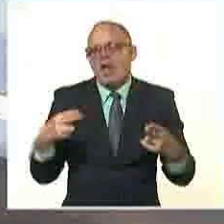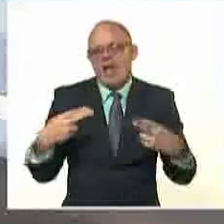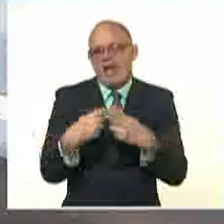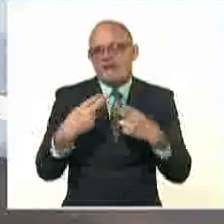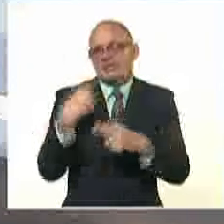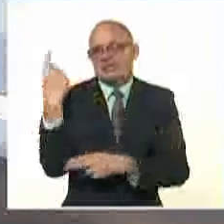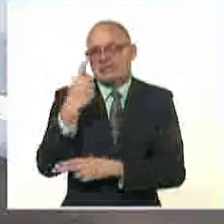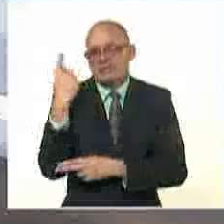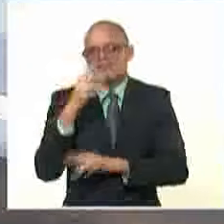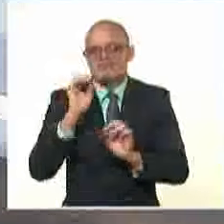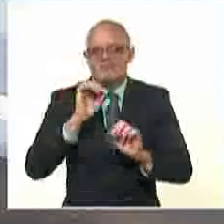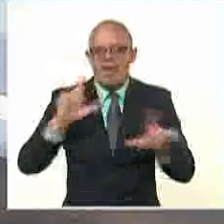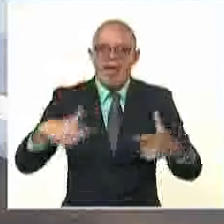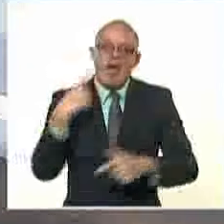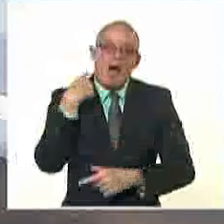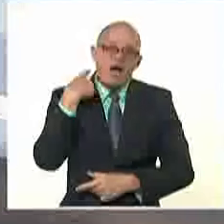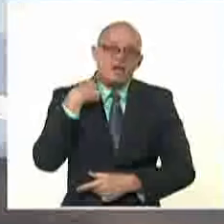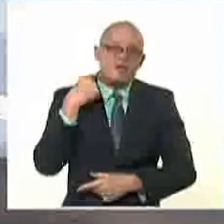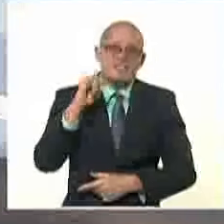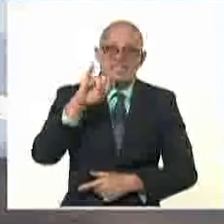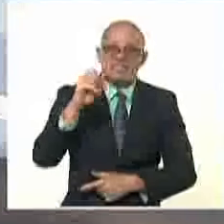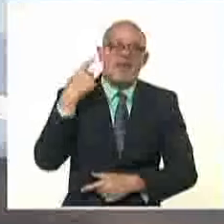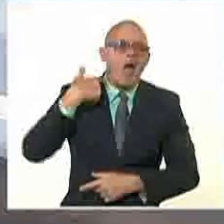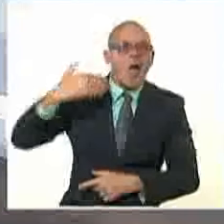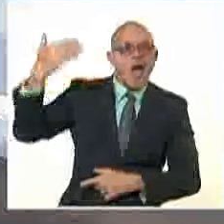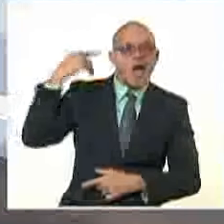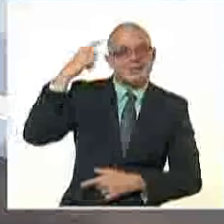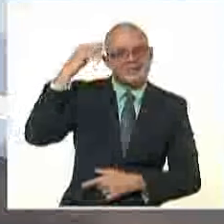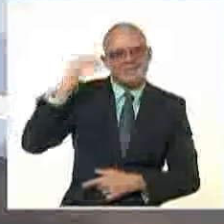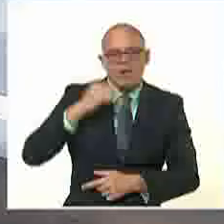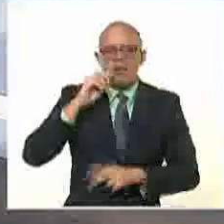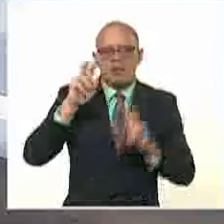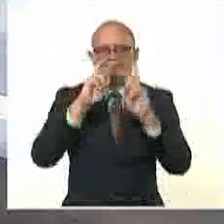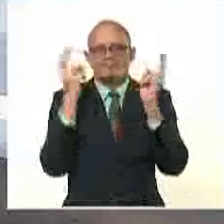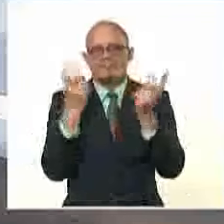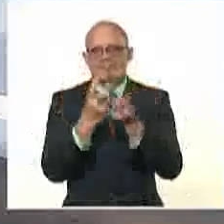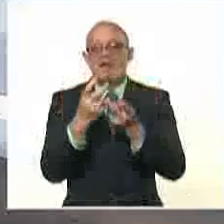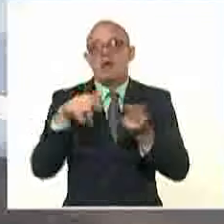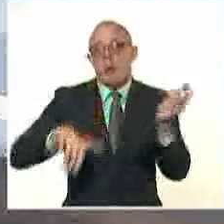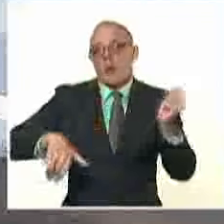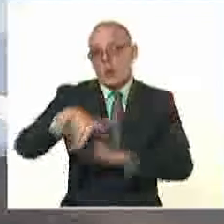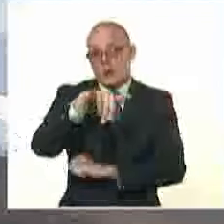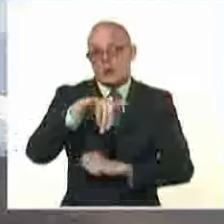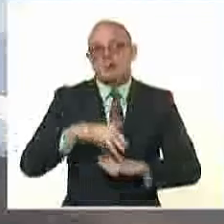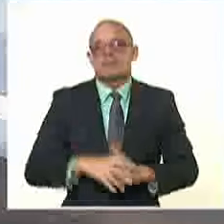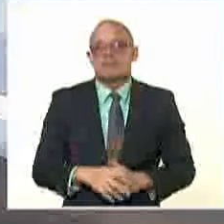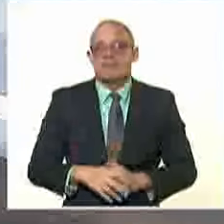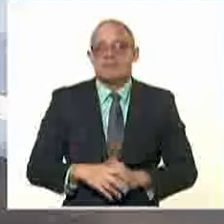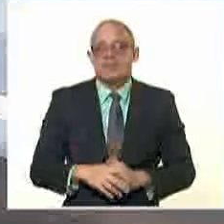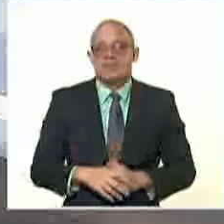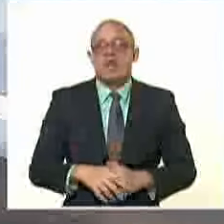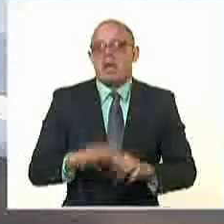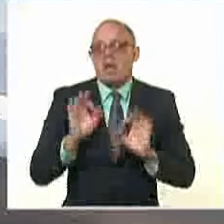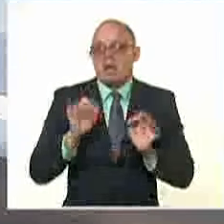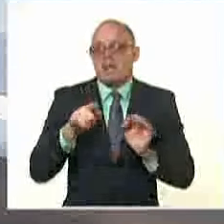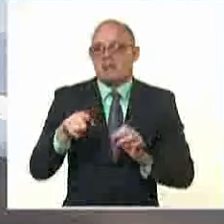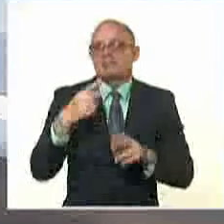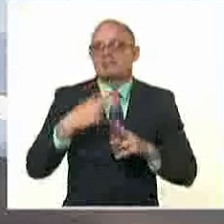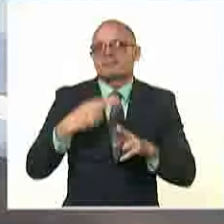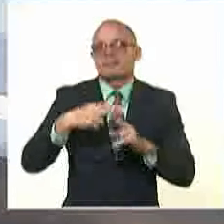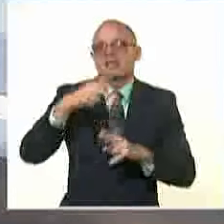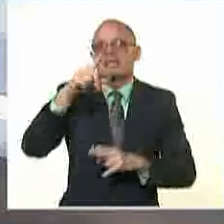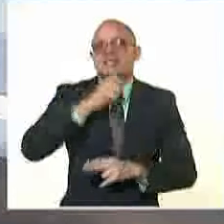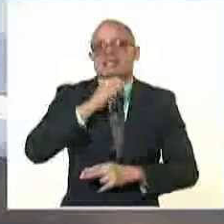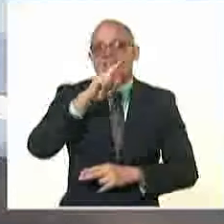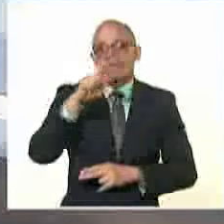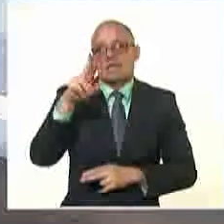60 de la epopeya del Cerro Pelado, que tendrá lugar en la Escuela de Formación de Atletas de Alto Rendimiento, la cual lleva el mismo nombre del barco que trasladó a